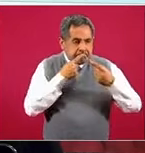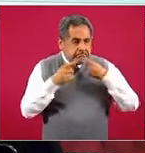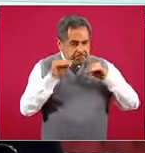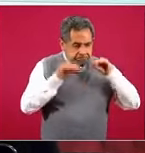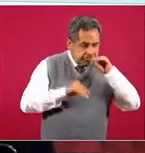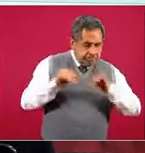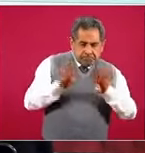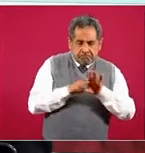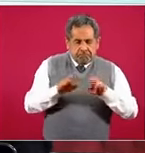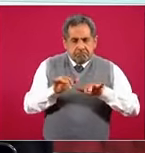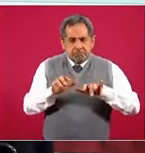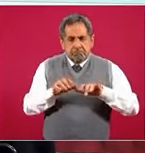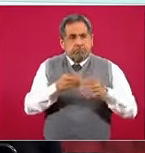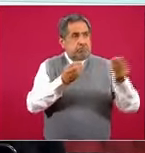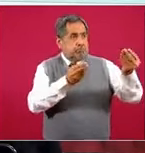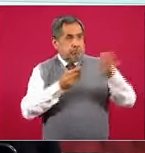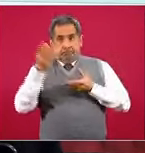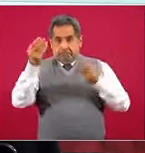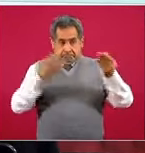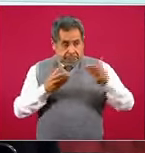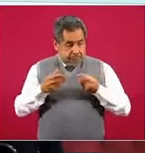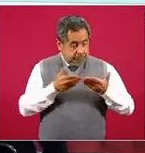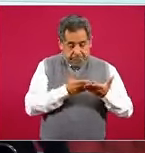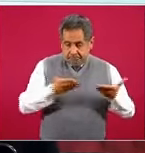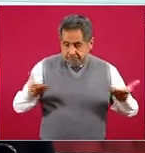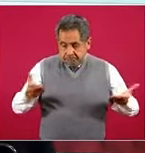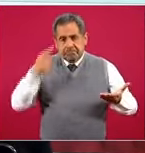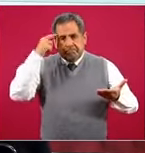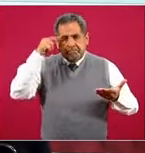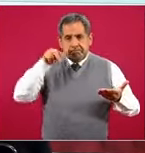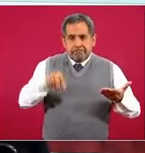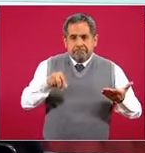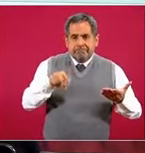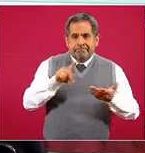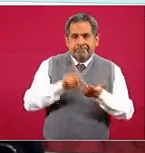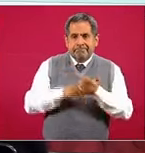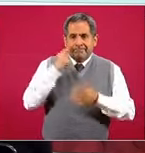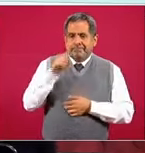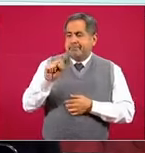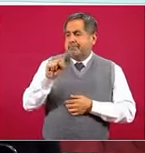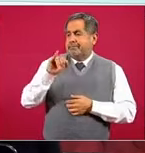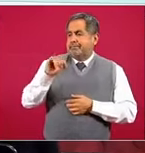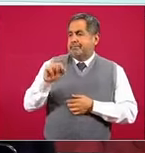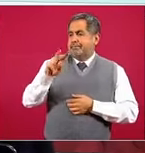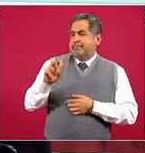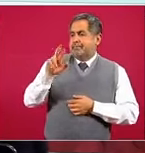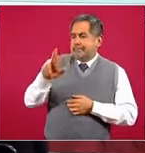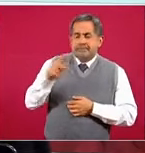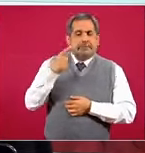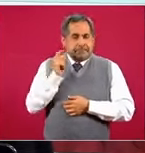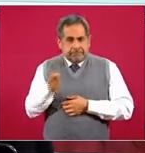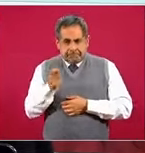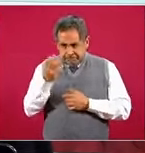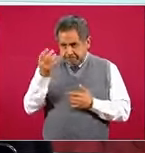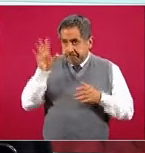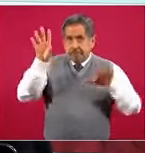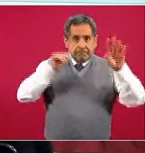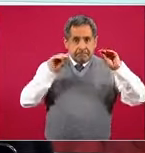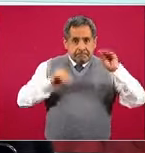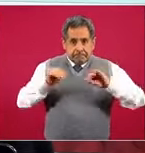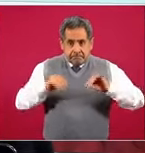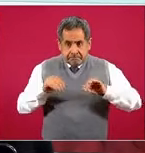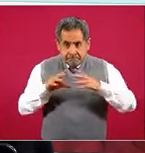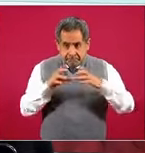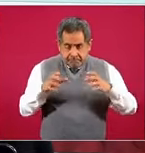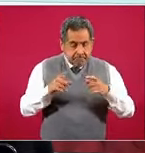de información, que son básicamente el CISBER, el Sistema de Vigilancia de Enfermedades Respiratorias, y la red IRAG, en